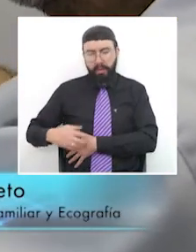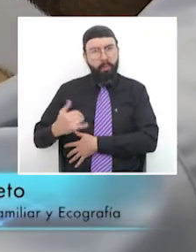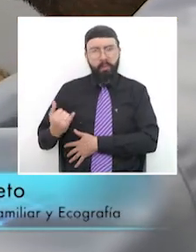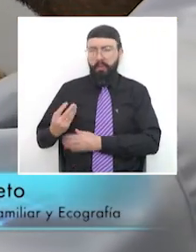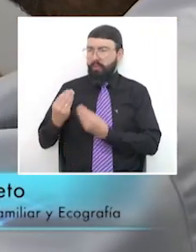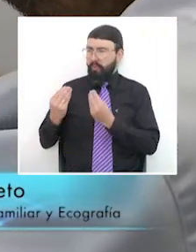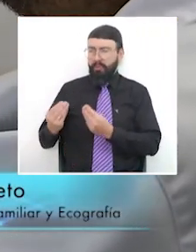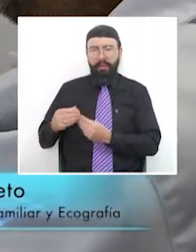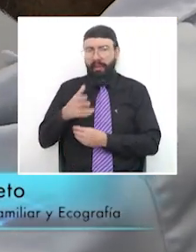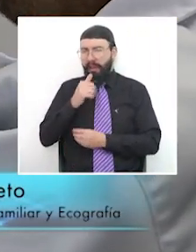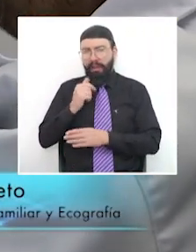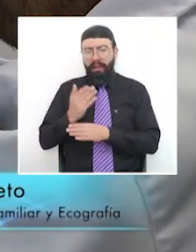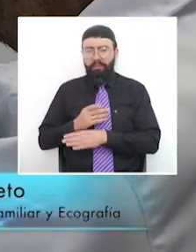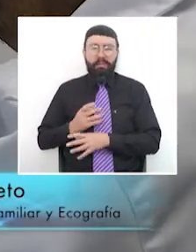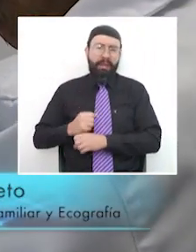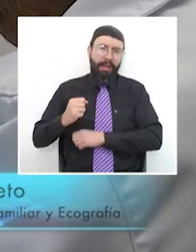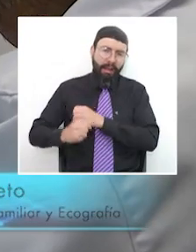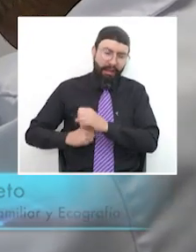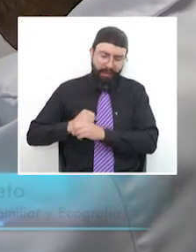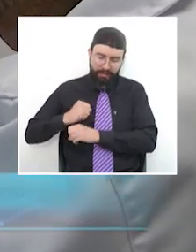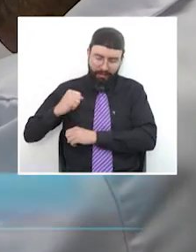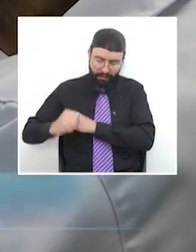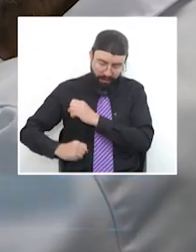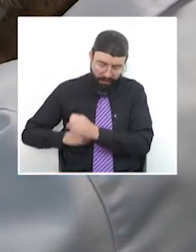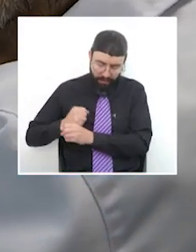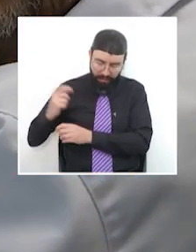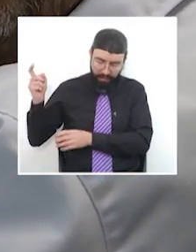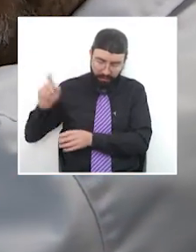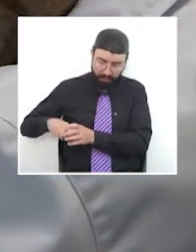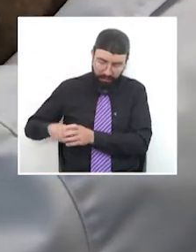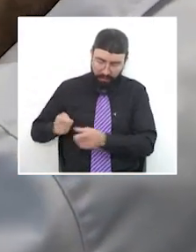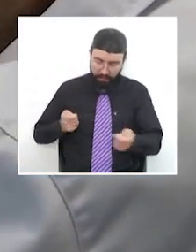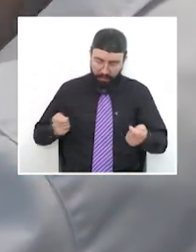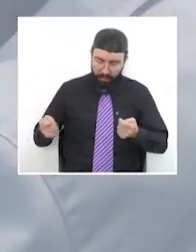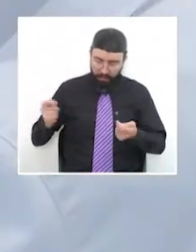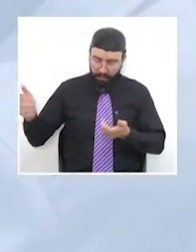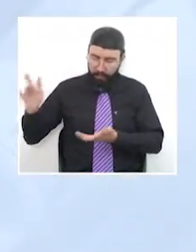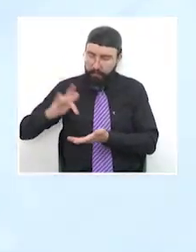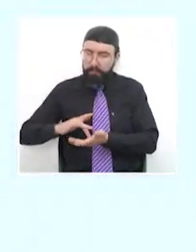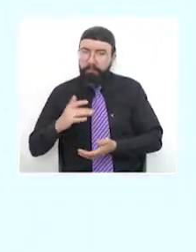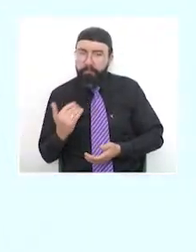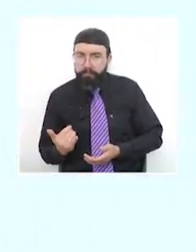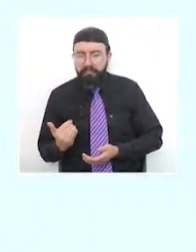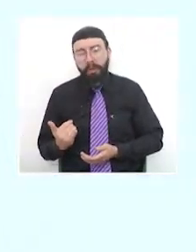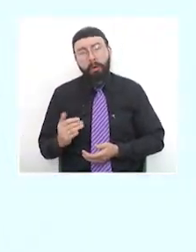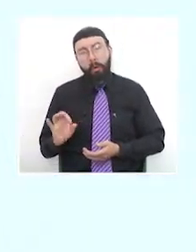complicaciones. Los pueden tener por muchos años o pueden recidir espontáneamente.